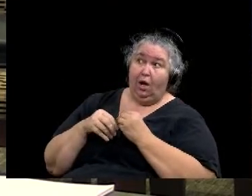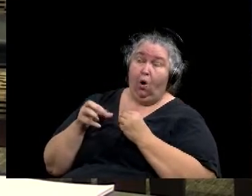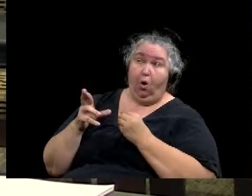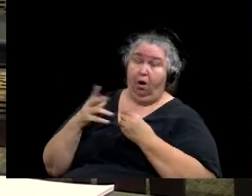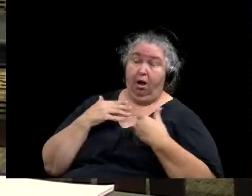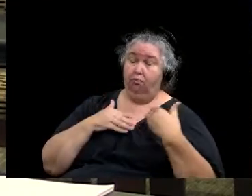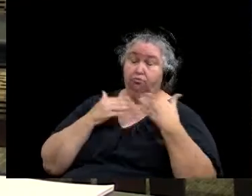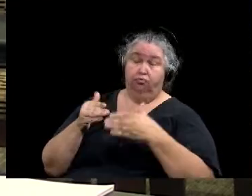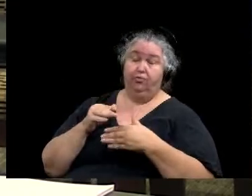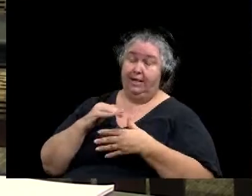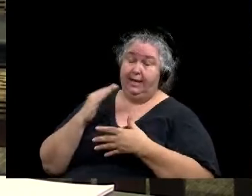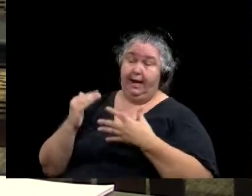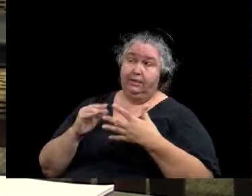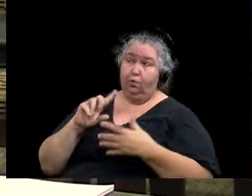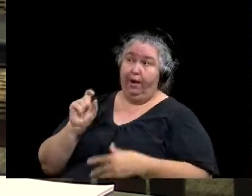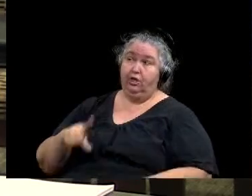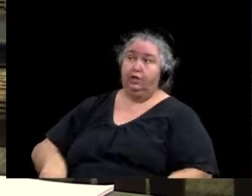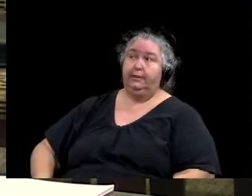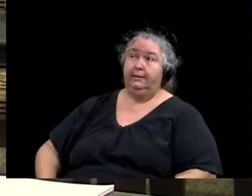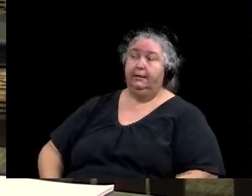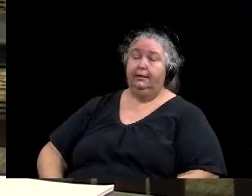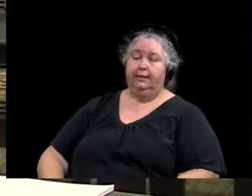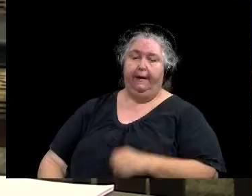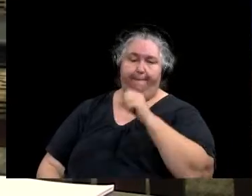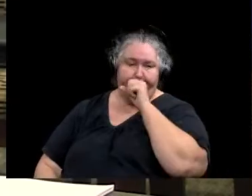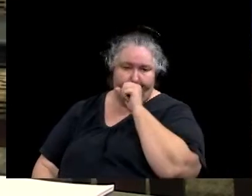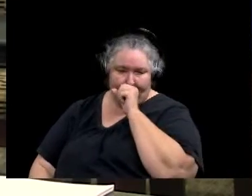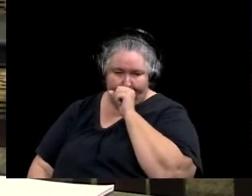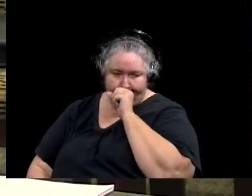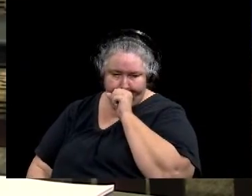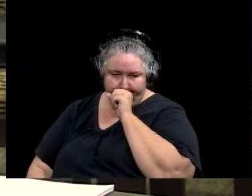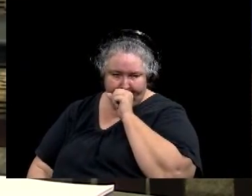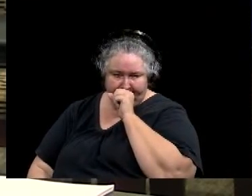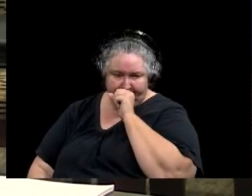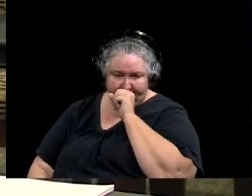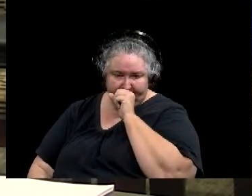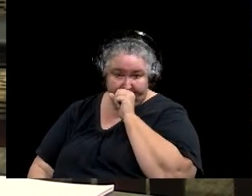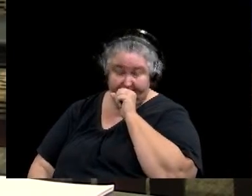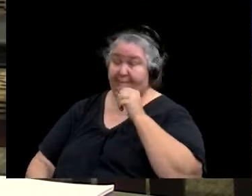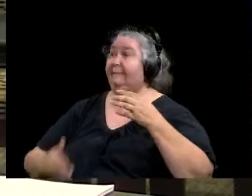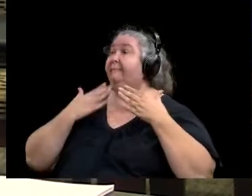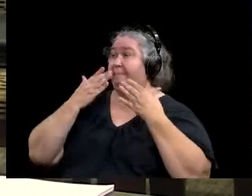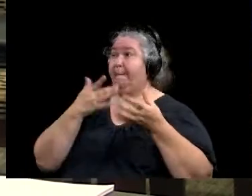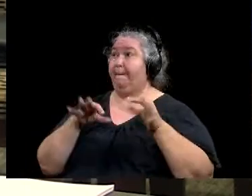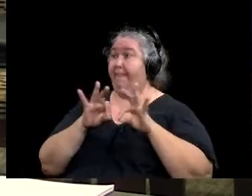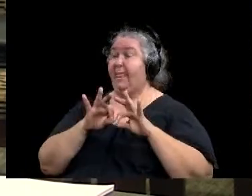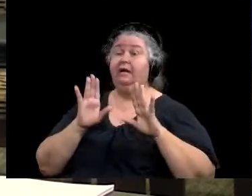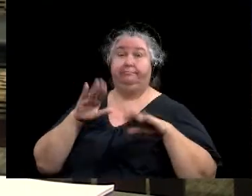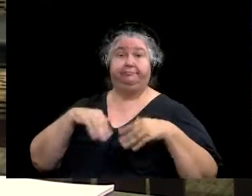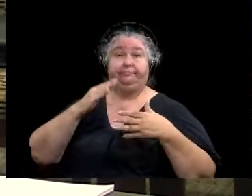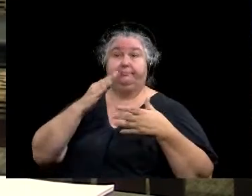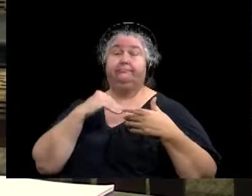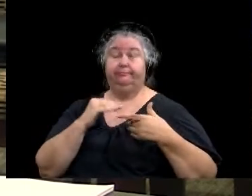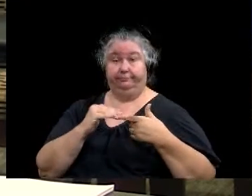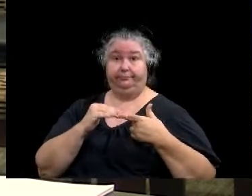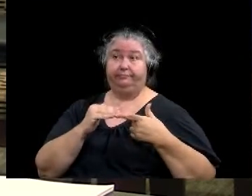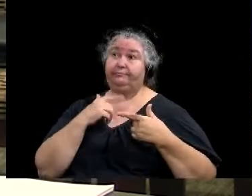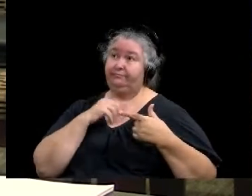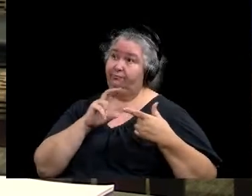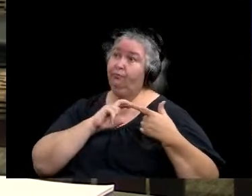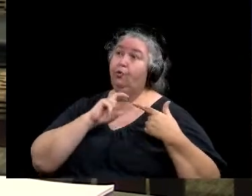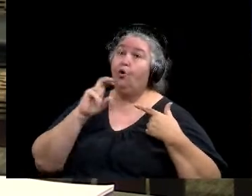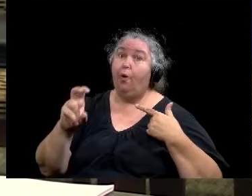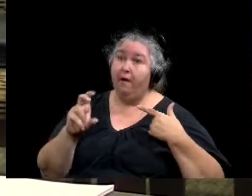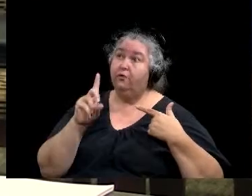que puedan decir algo extra de los días festivos de dar gracias es la otra si